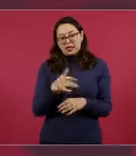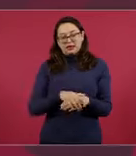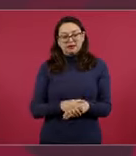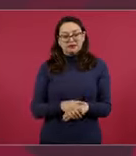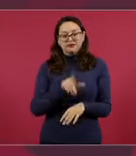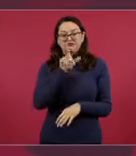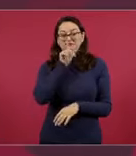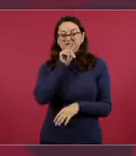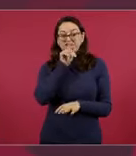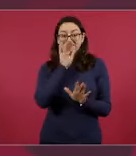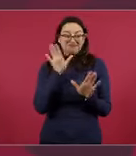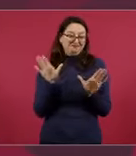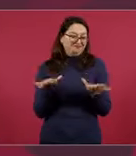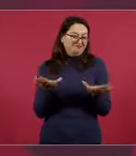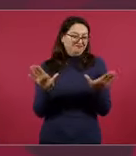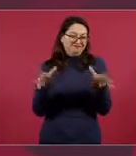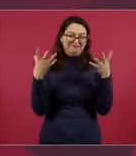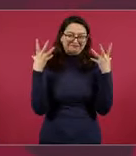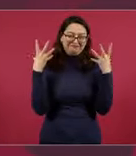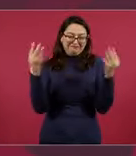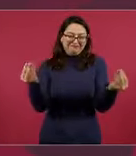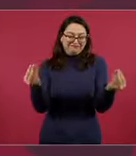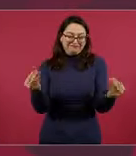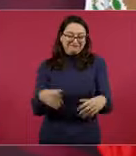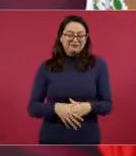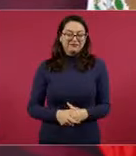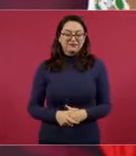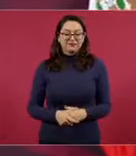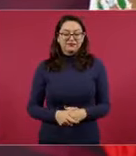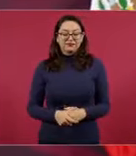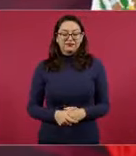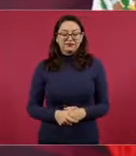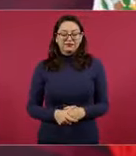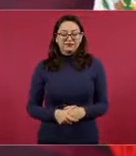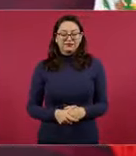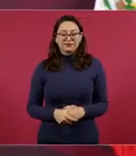pájaros, todos los pájaros,